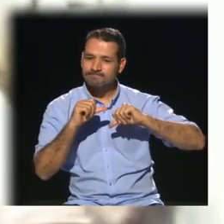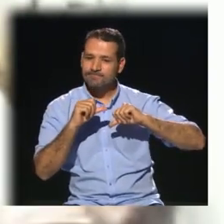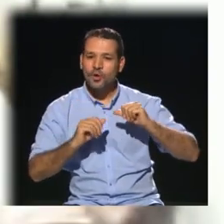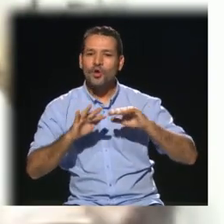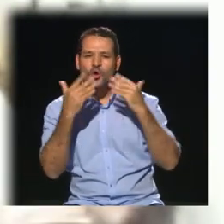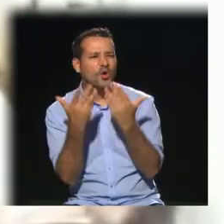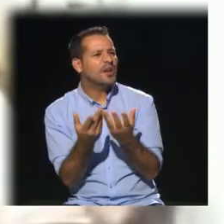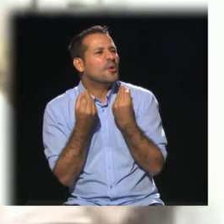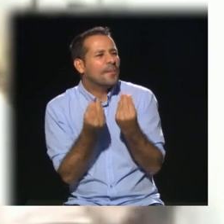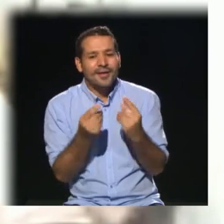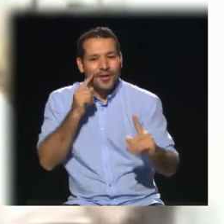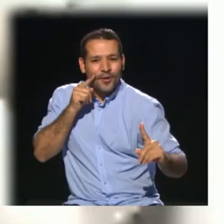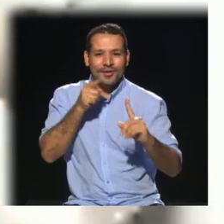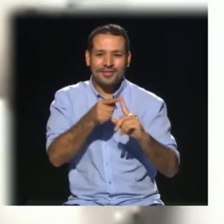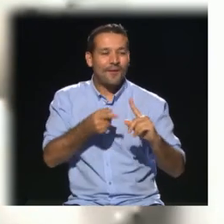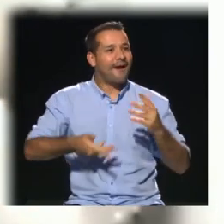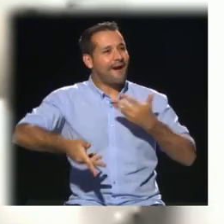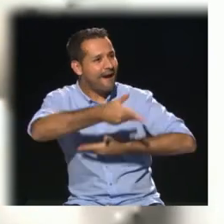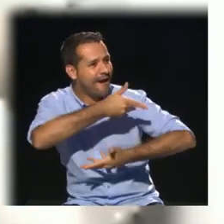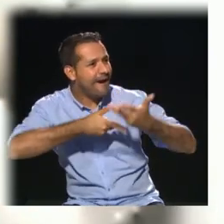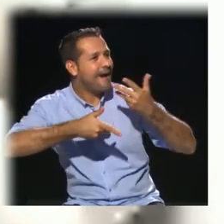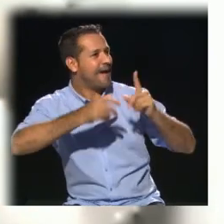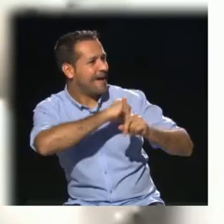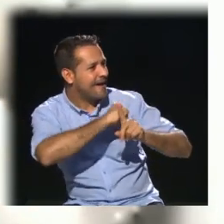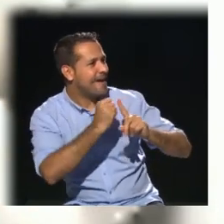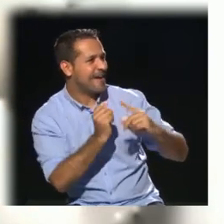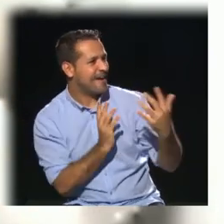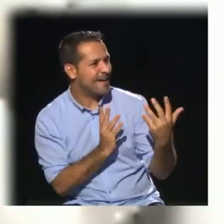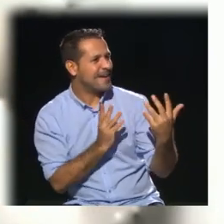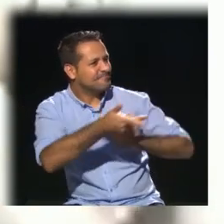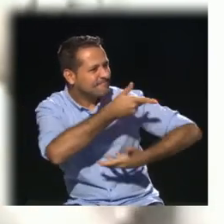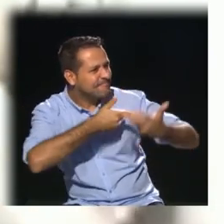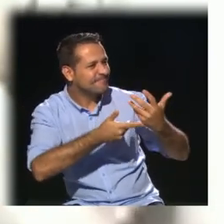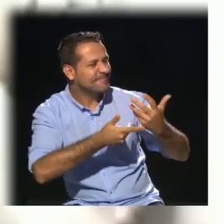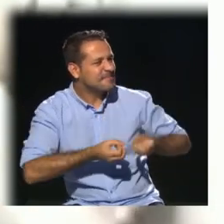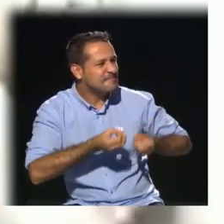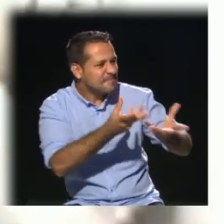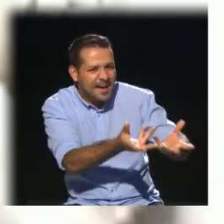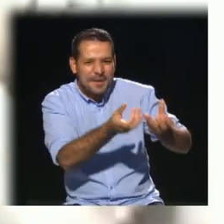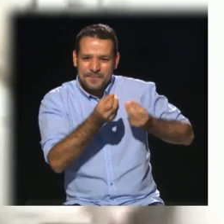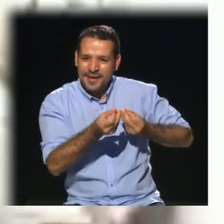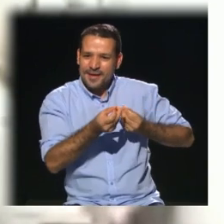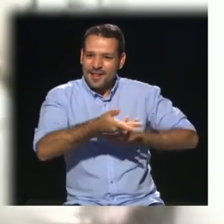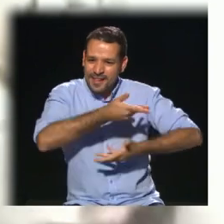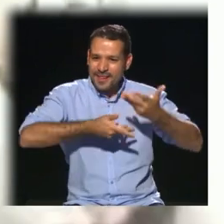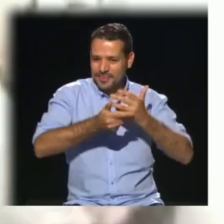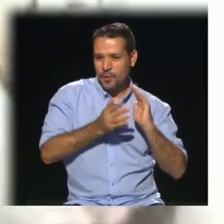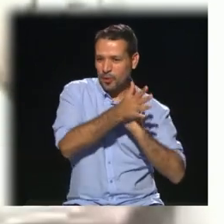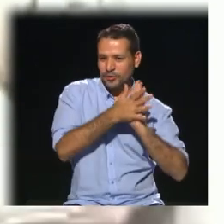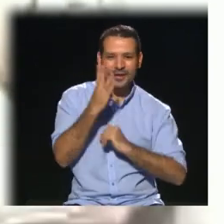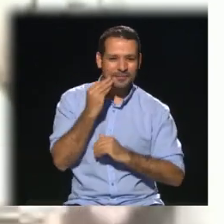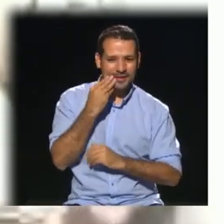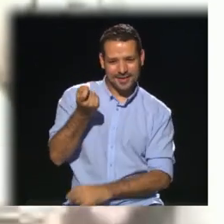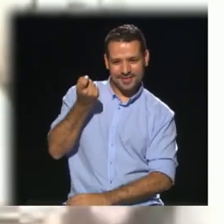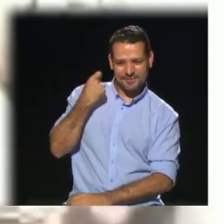socializar, lo que se va a compartir con los compañeros, en el diferente. Mira, te voy a contar una experiencia bonita e interesante. Hace